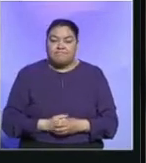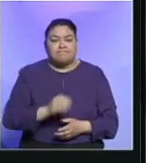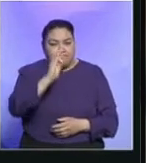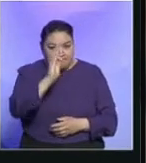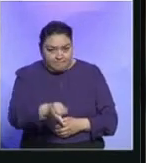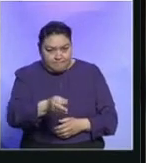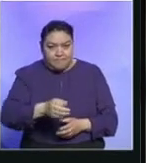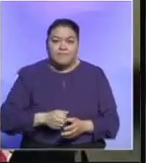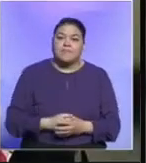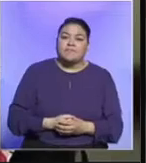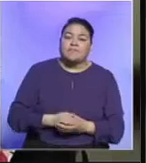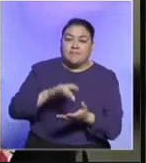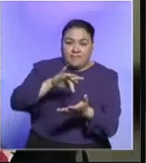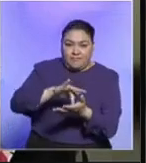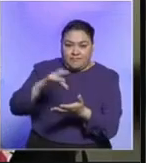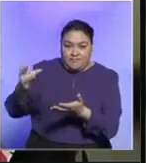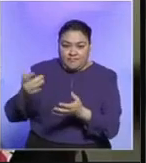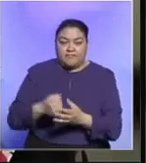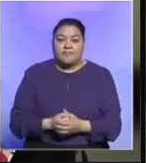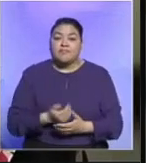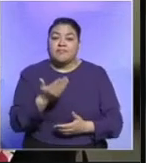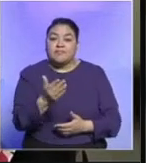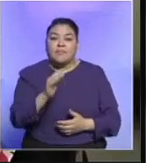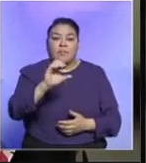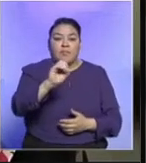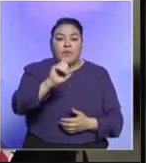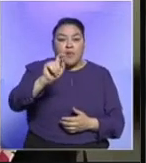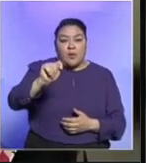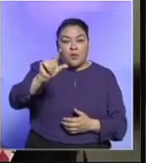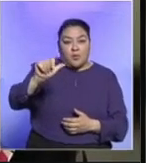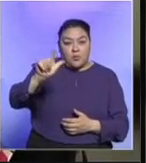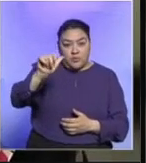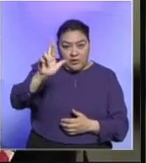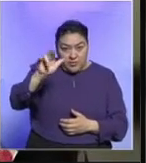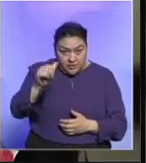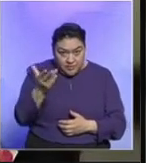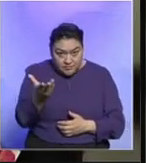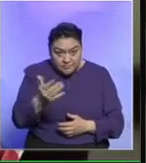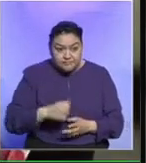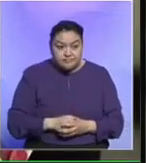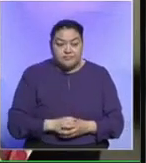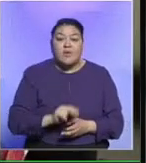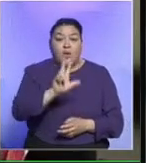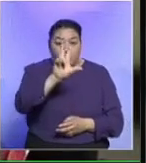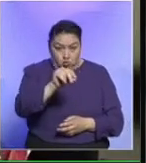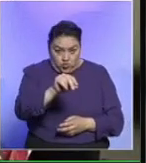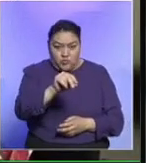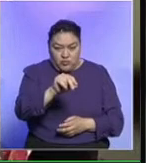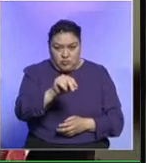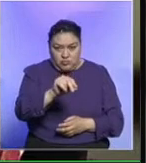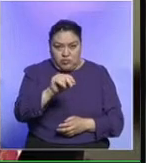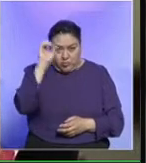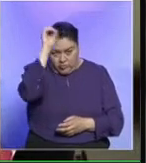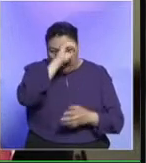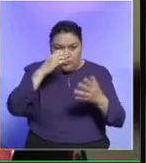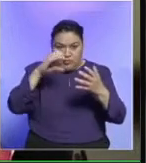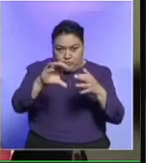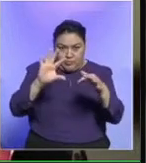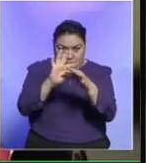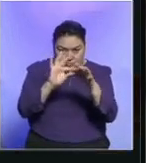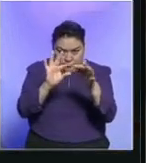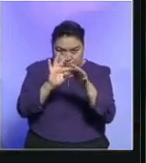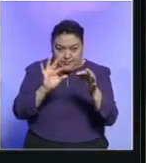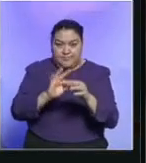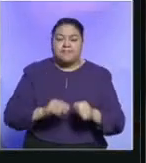De acuerdo. Gracias. Magistrada Yanino Talora Malasí. En contra, presentando un voto